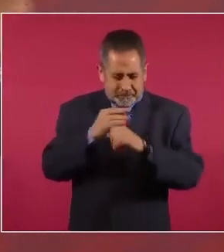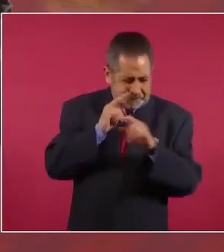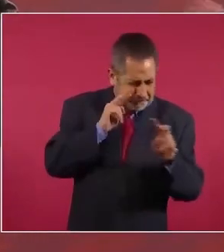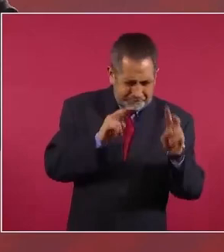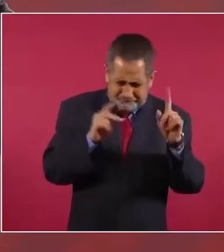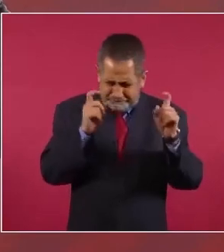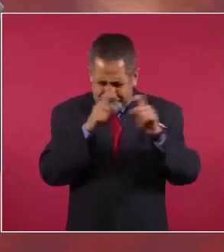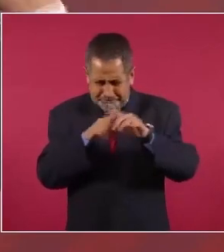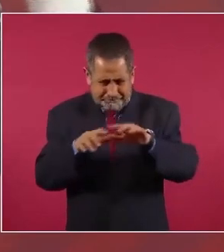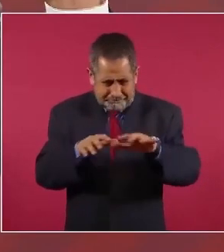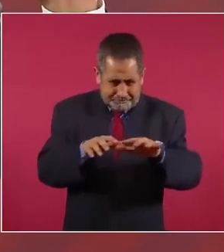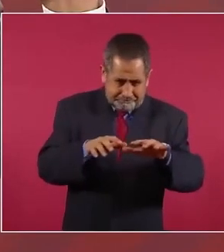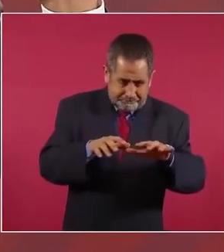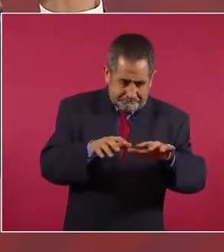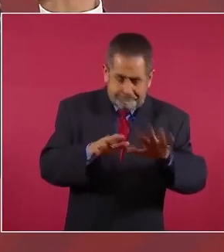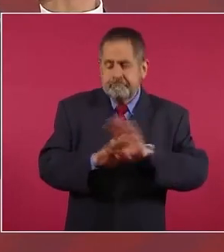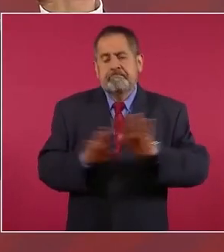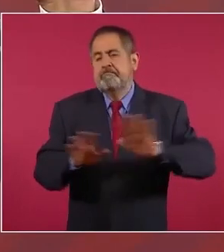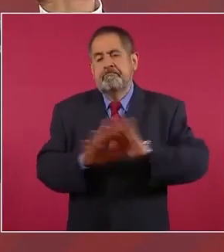no